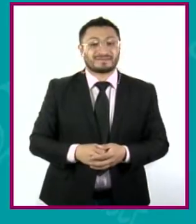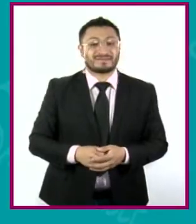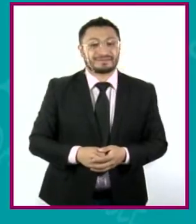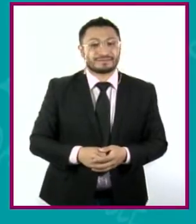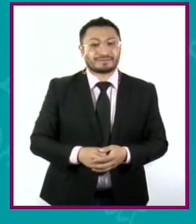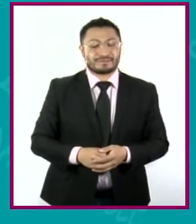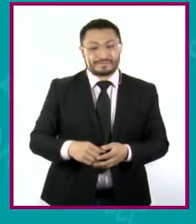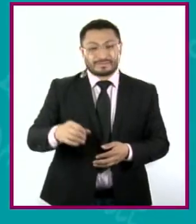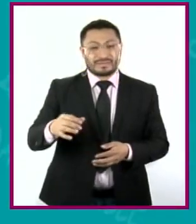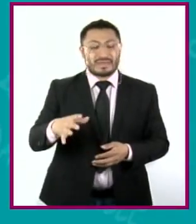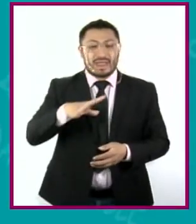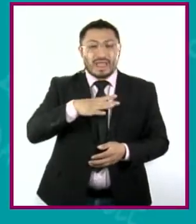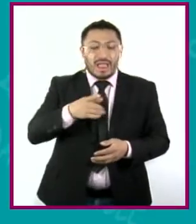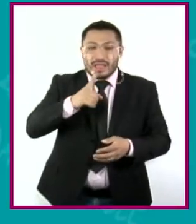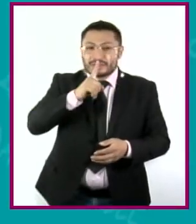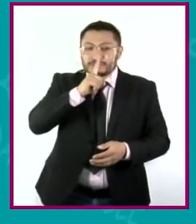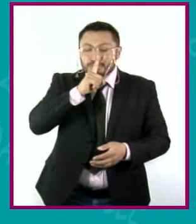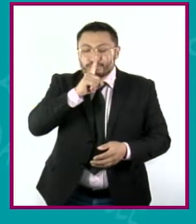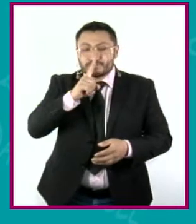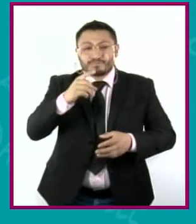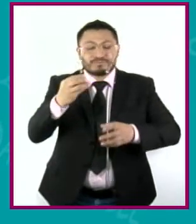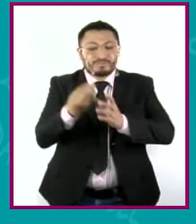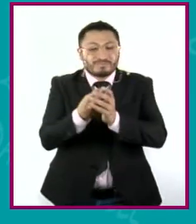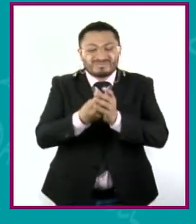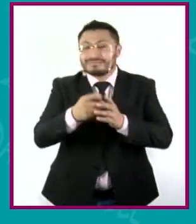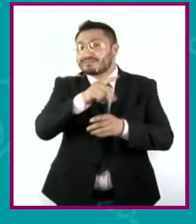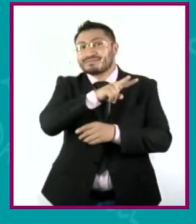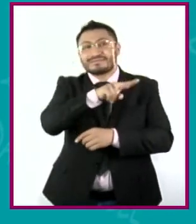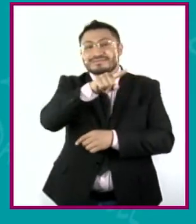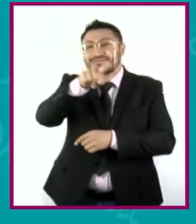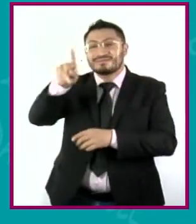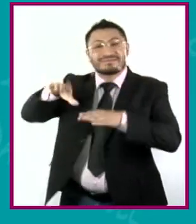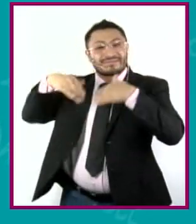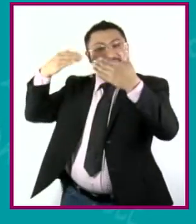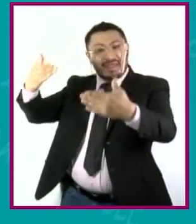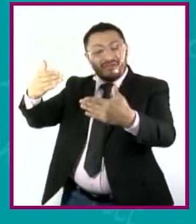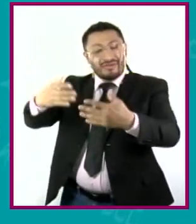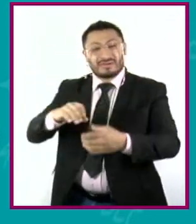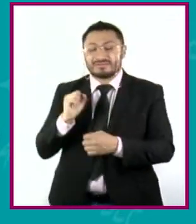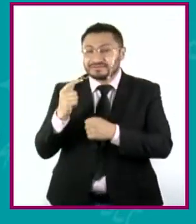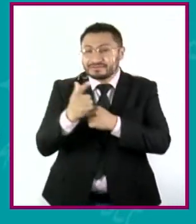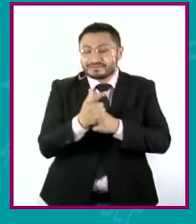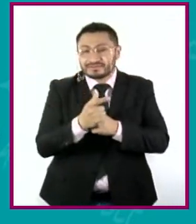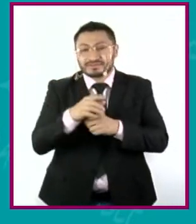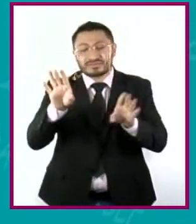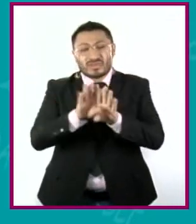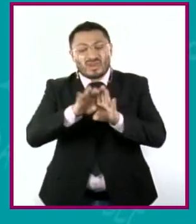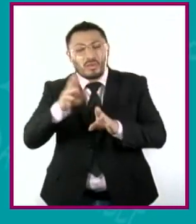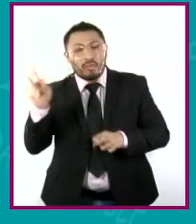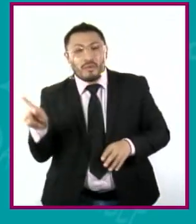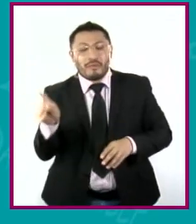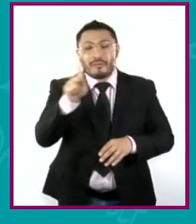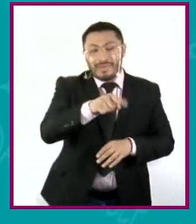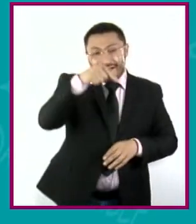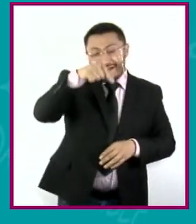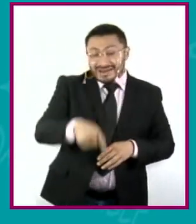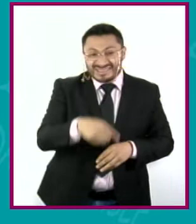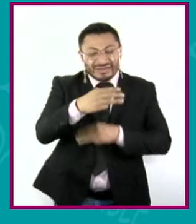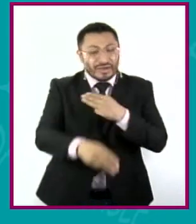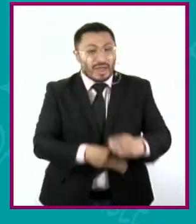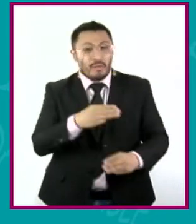Hay un mundo secreto ahí fuera, un universo oculto, paralelo, lleno de belleza y